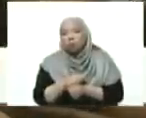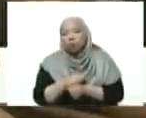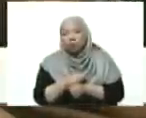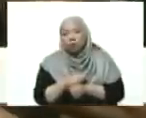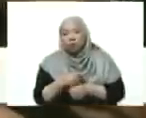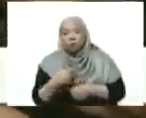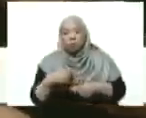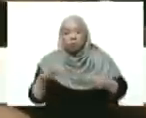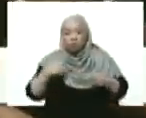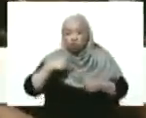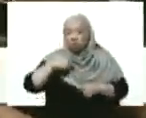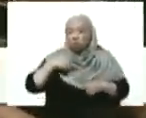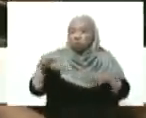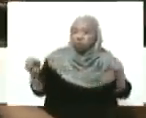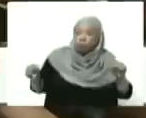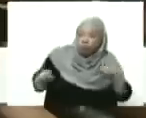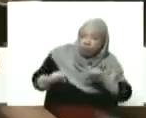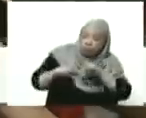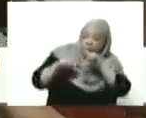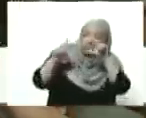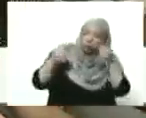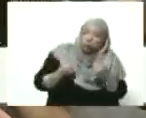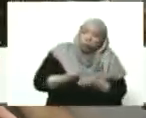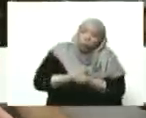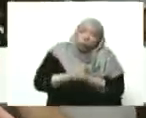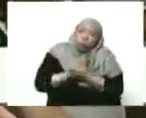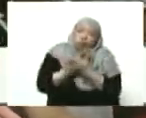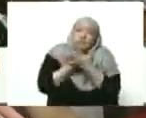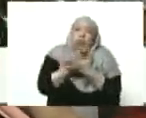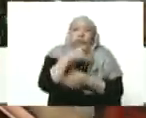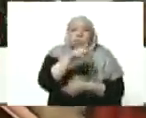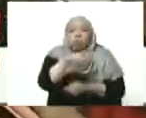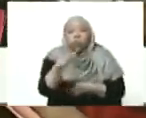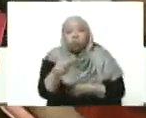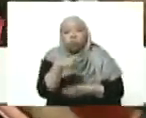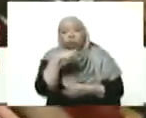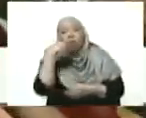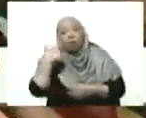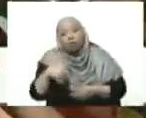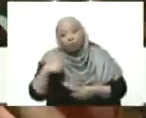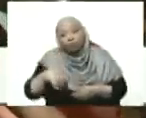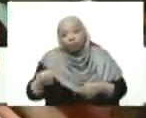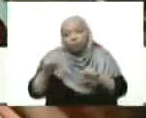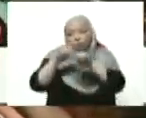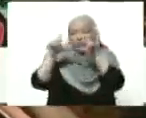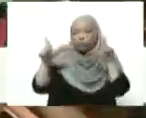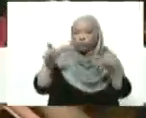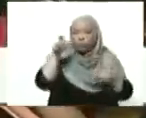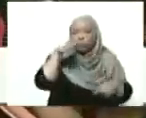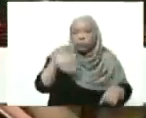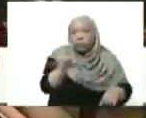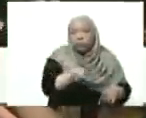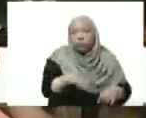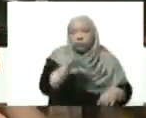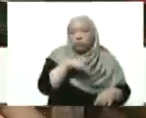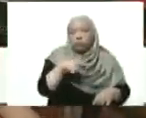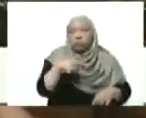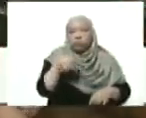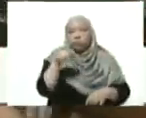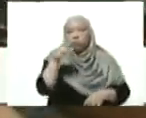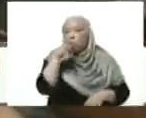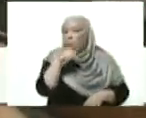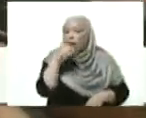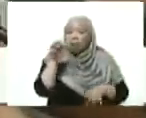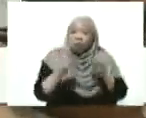teniendo esperanza de que regresen prontamente y el pueblo argentino reaccione y se dé cuenta que esto es una injusticia lo que